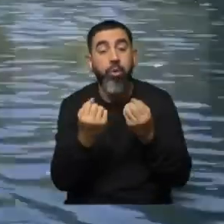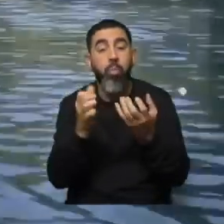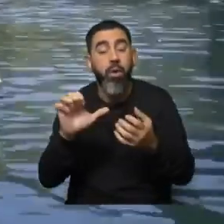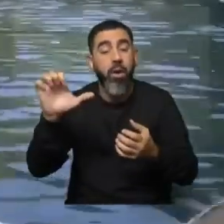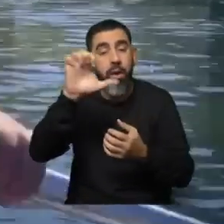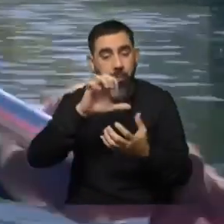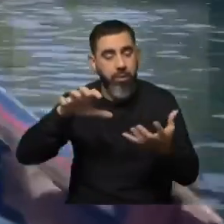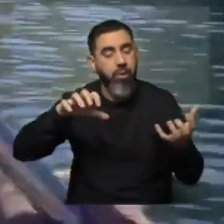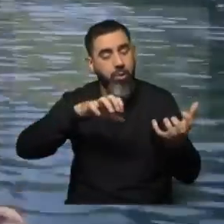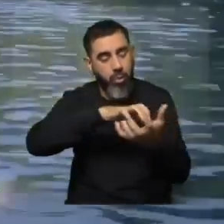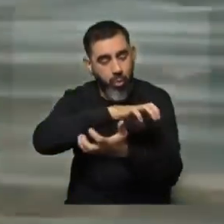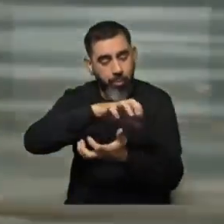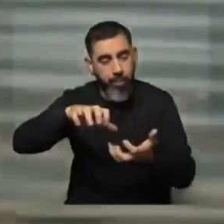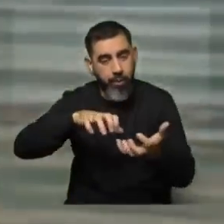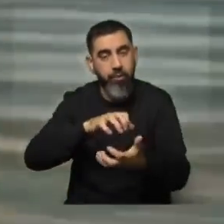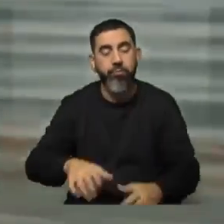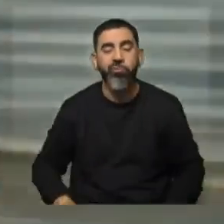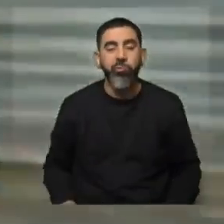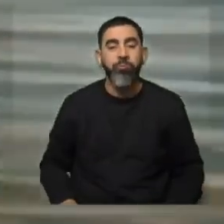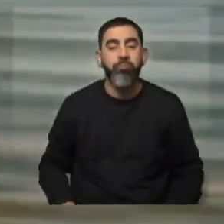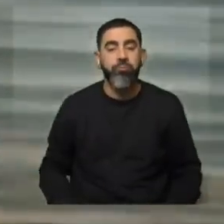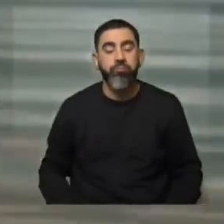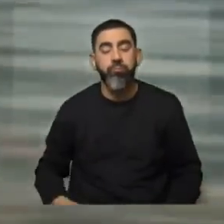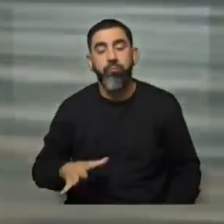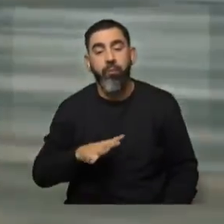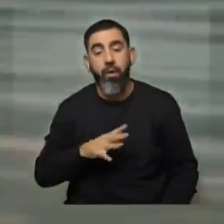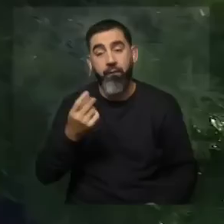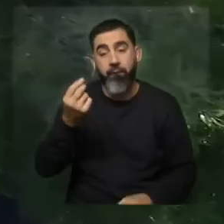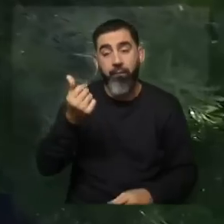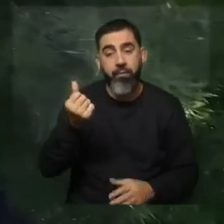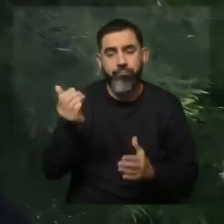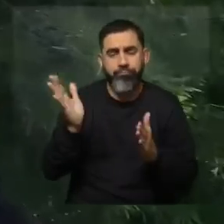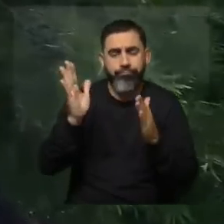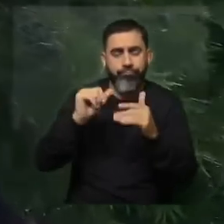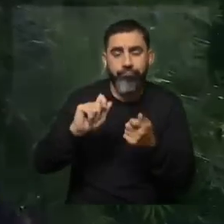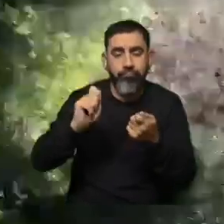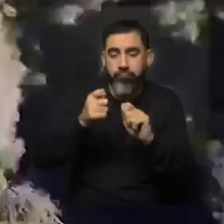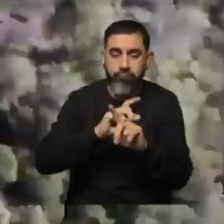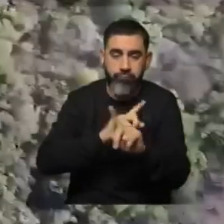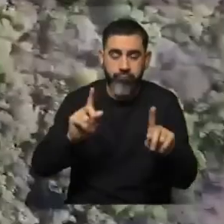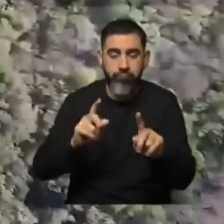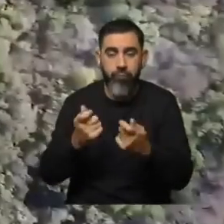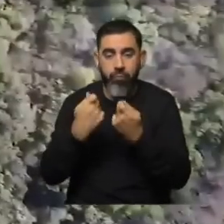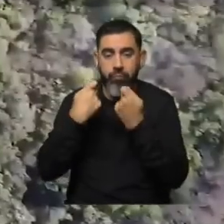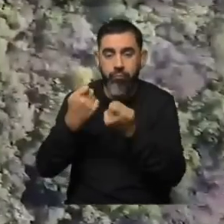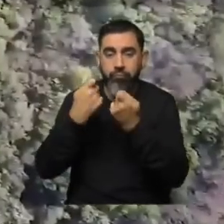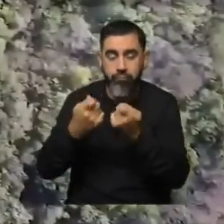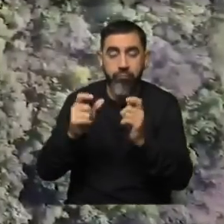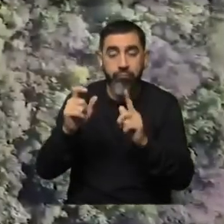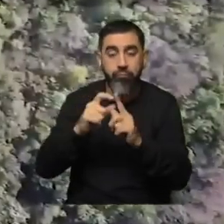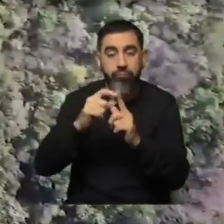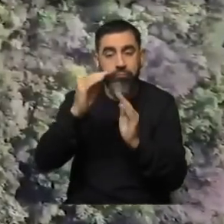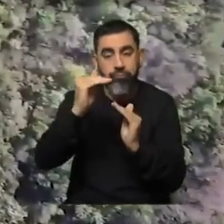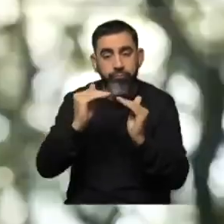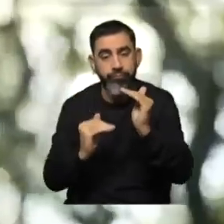en una situación muy complicada No nosotros estamos con precios que no que no no se pueden cambiar con costos muy altos con el dólar muy